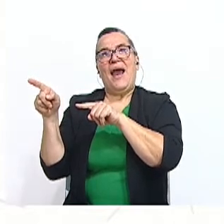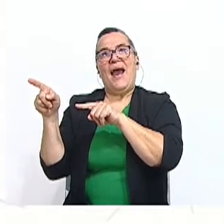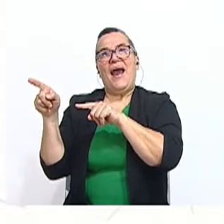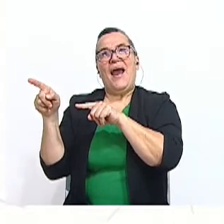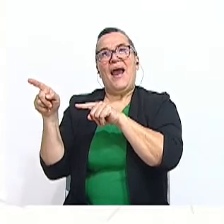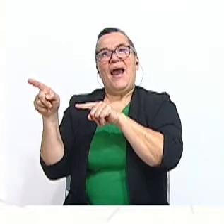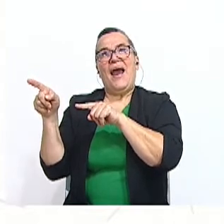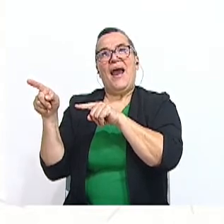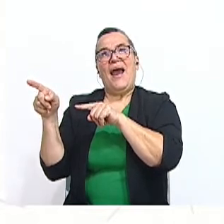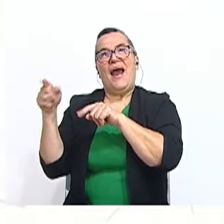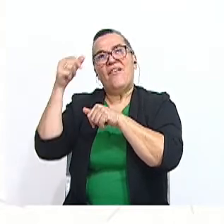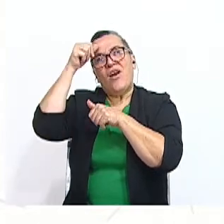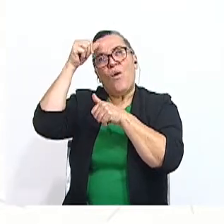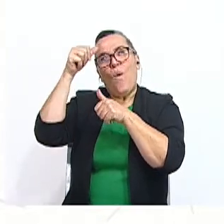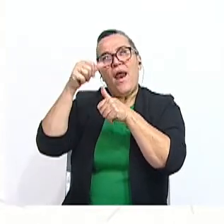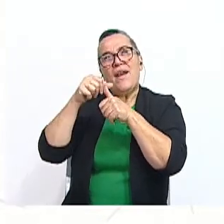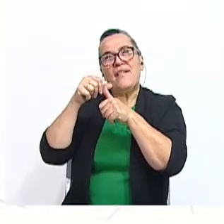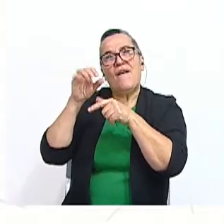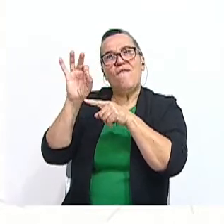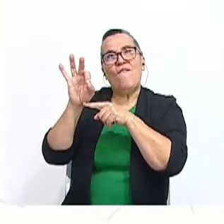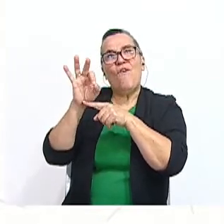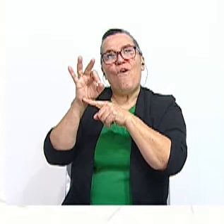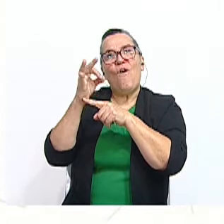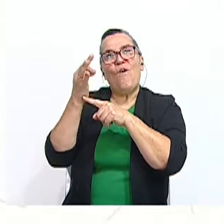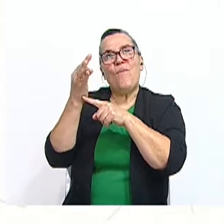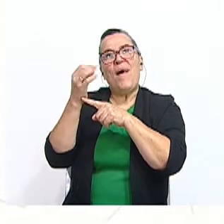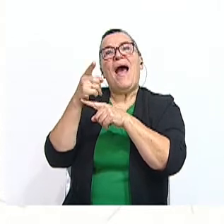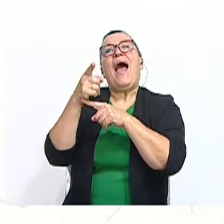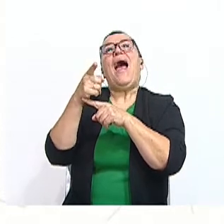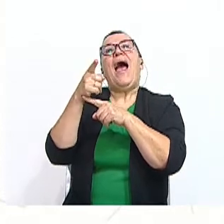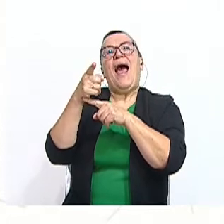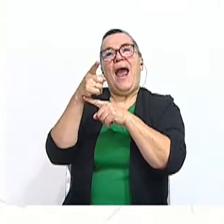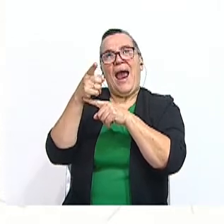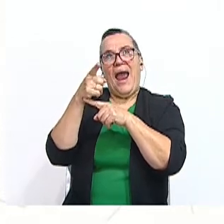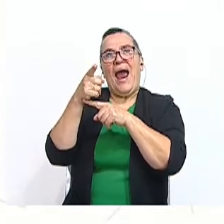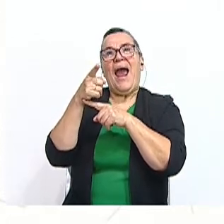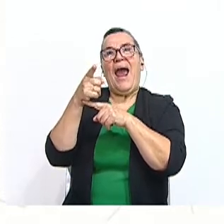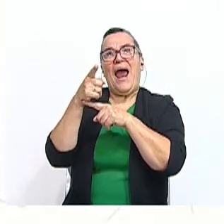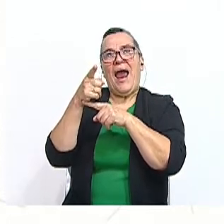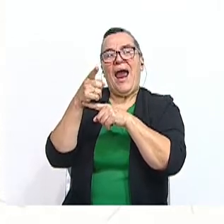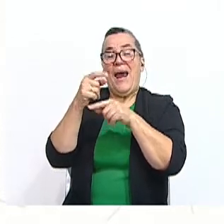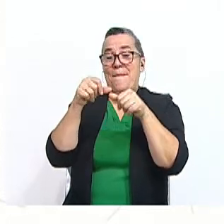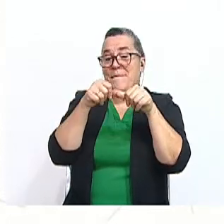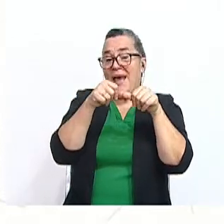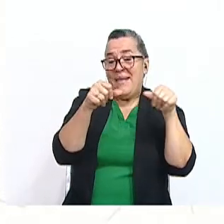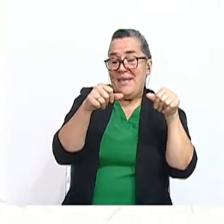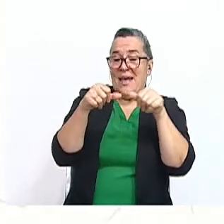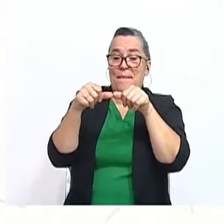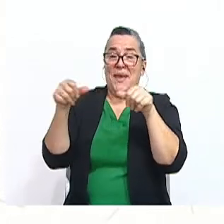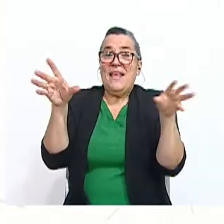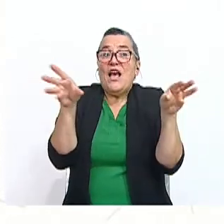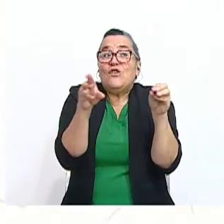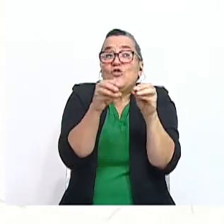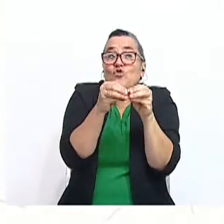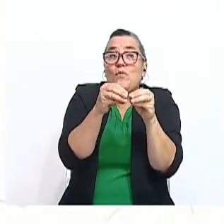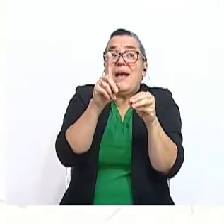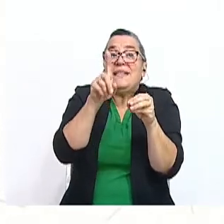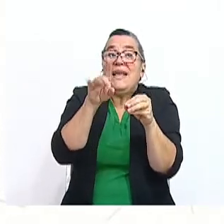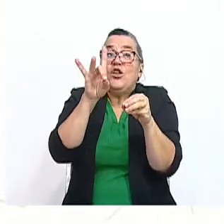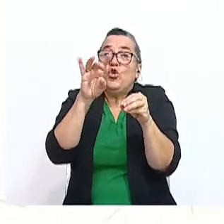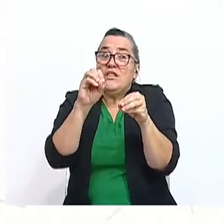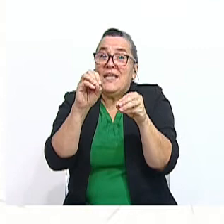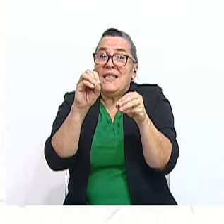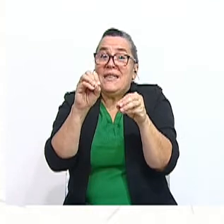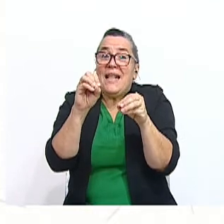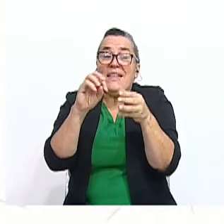formaban. ¿Se acuerdan? Exacto. Las medidas de ellos suman 180. Por eso podemos